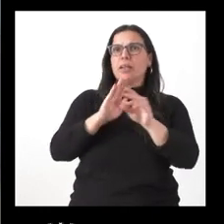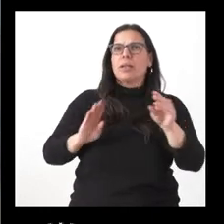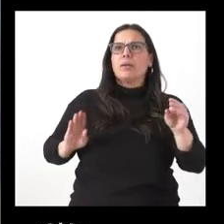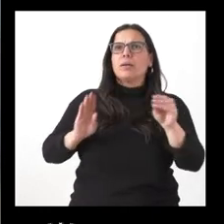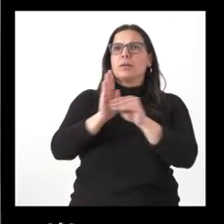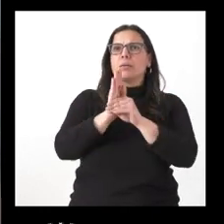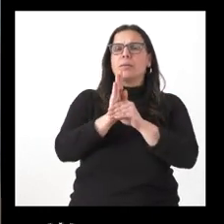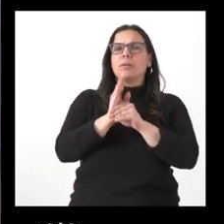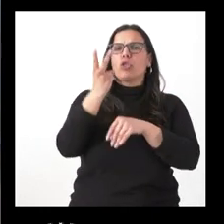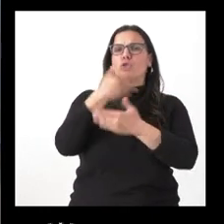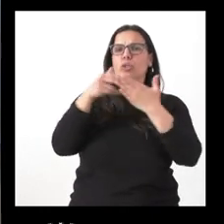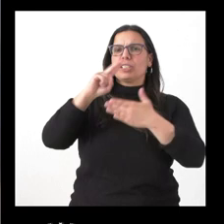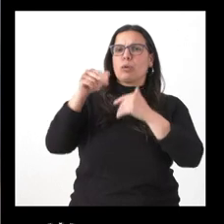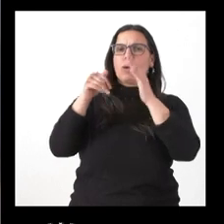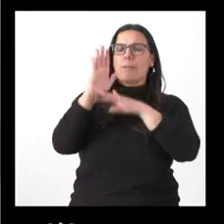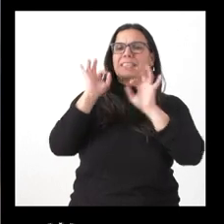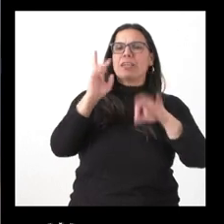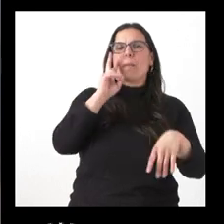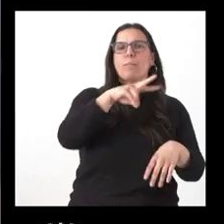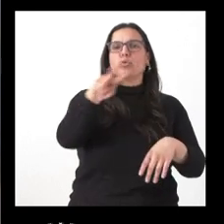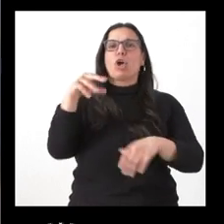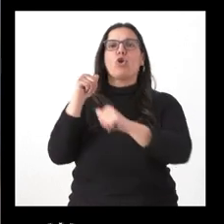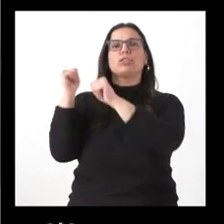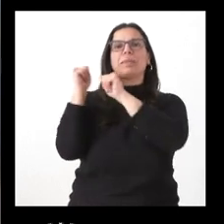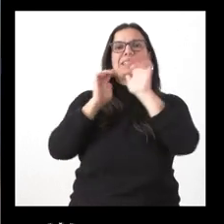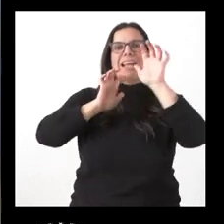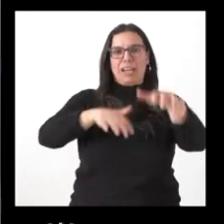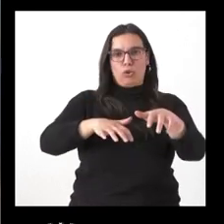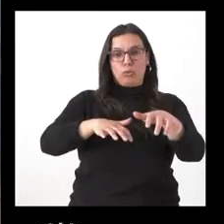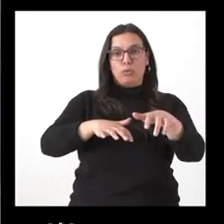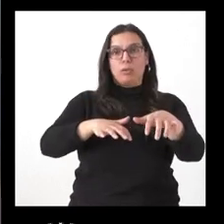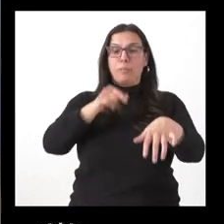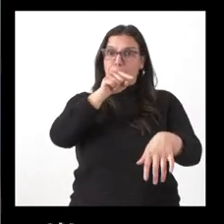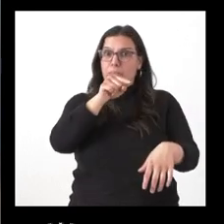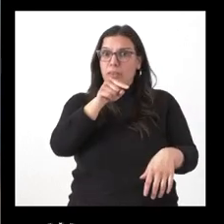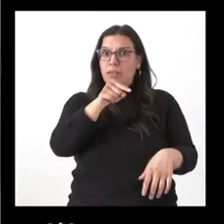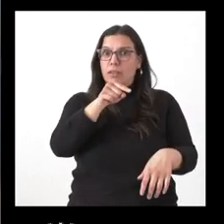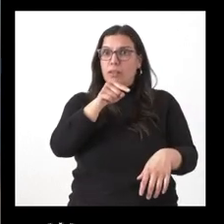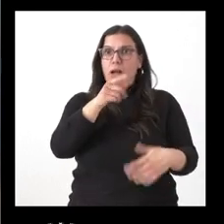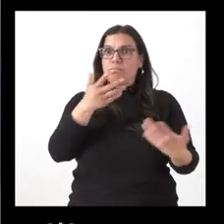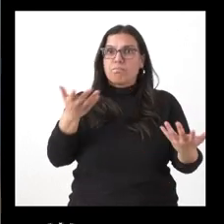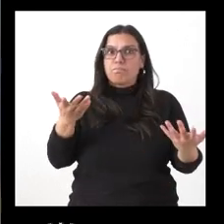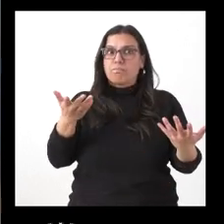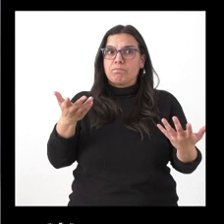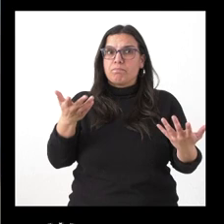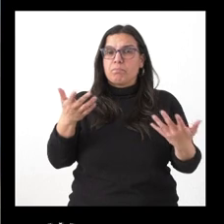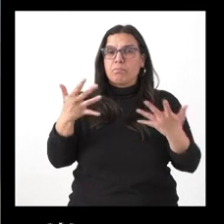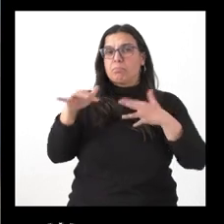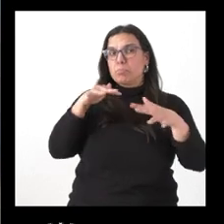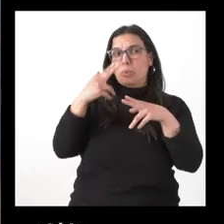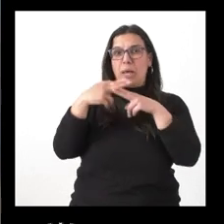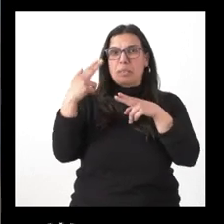millones de euros el museo de semana santa de León en el cual ha tenido una escasa actividad